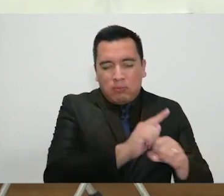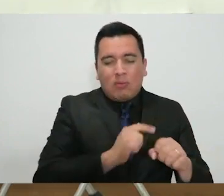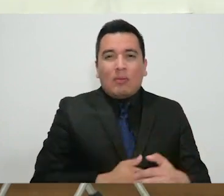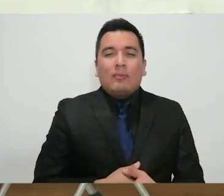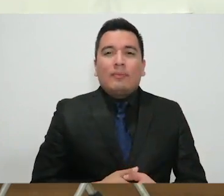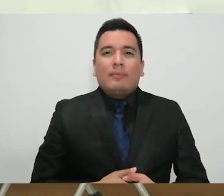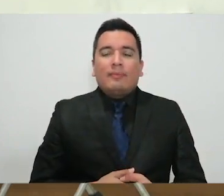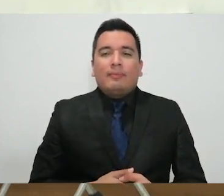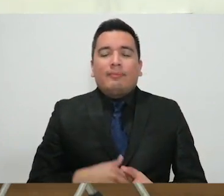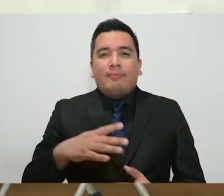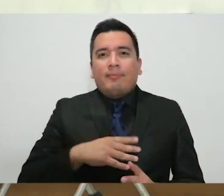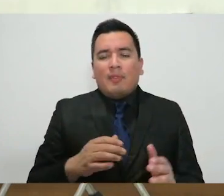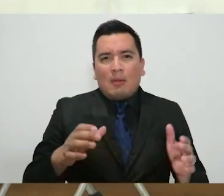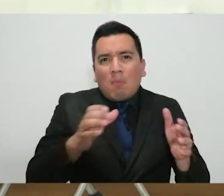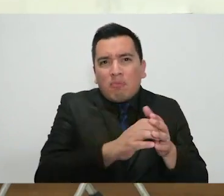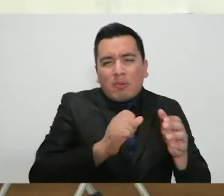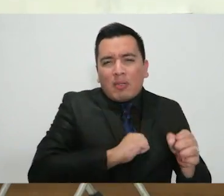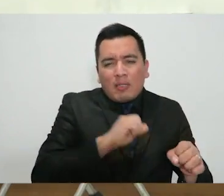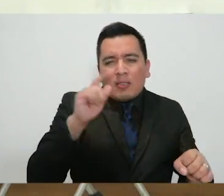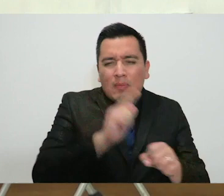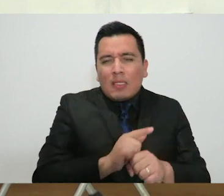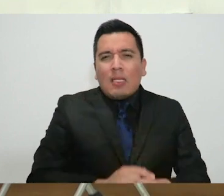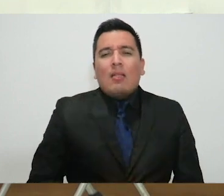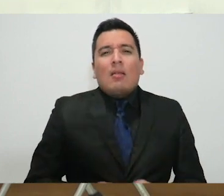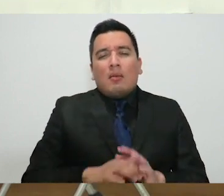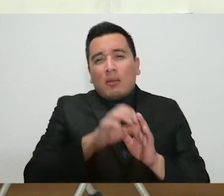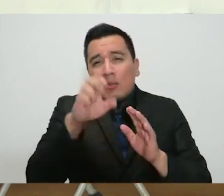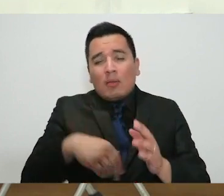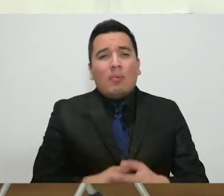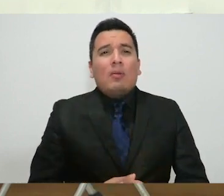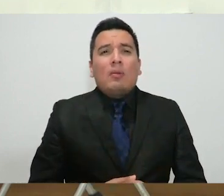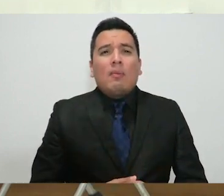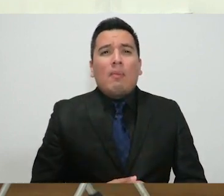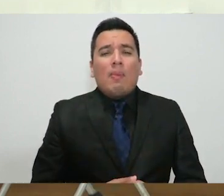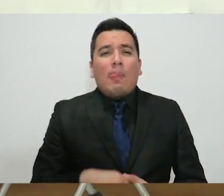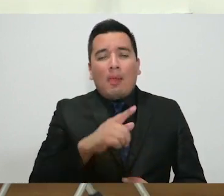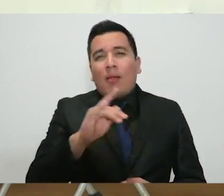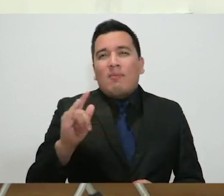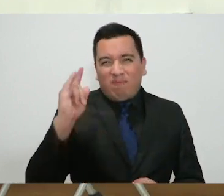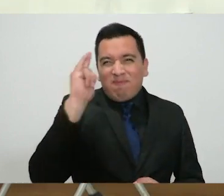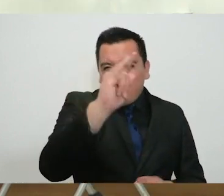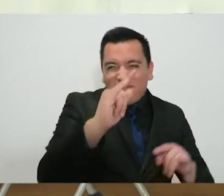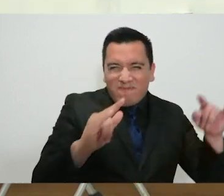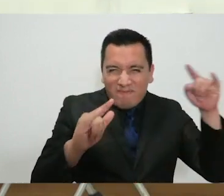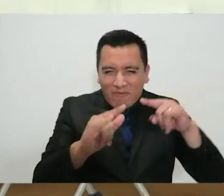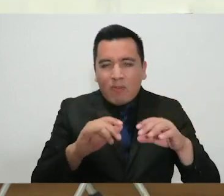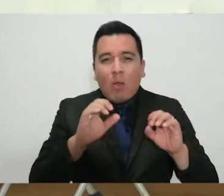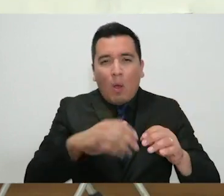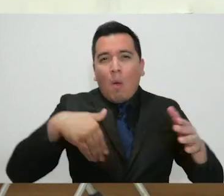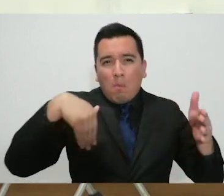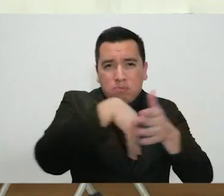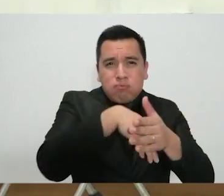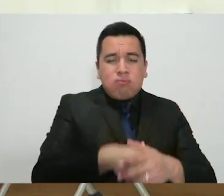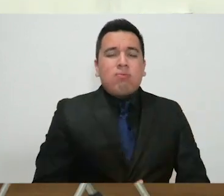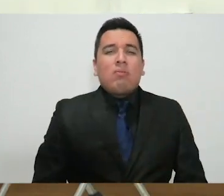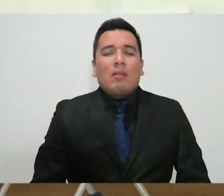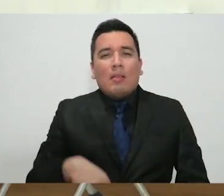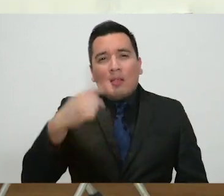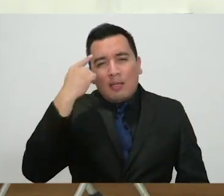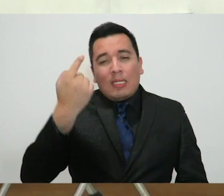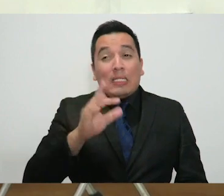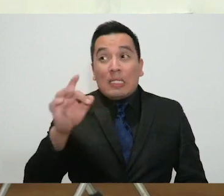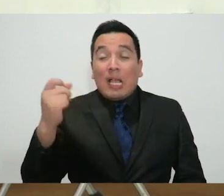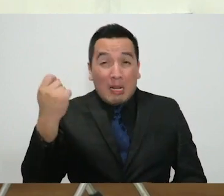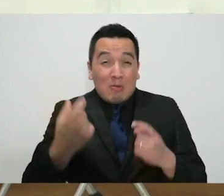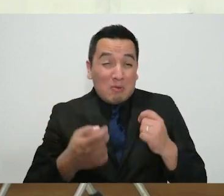especiales, ¿no? Regularmente esas casillas especiales se ponen en los aeropuertos, las terminales de autobuses, pensando en